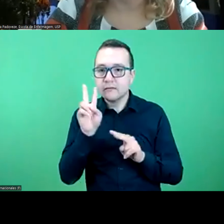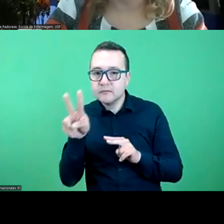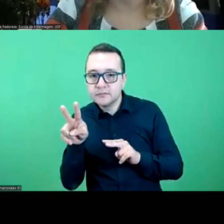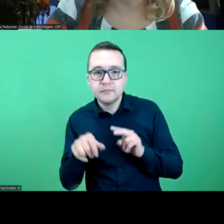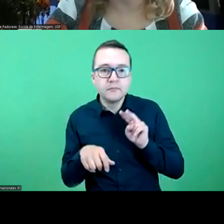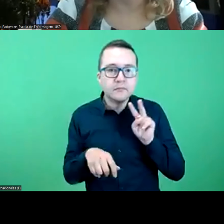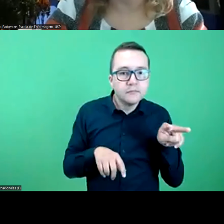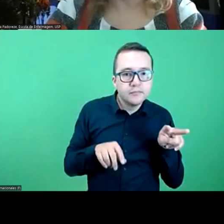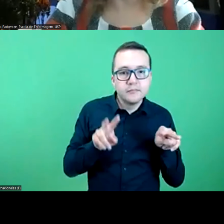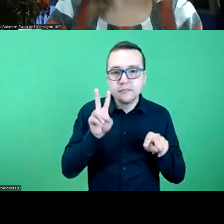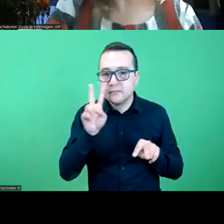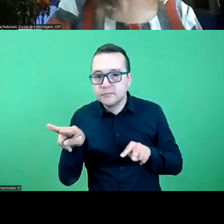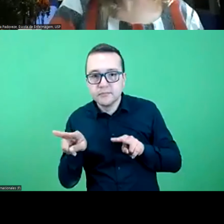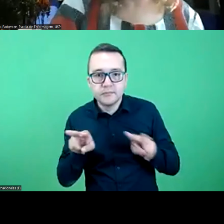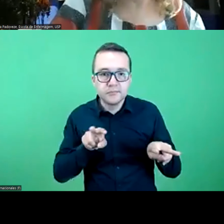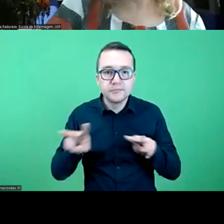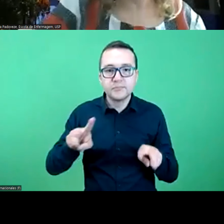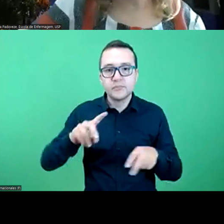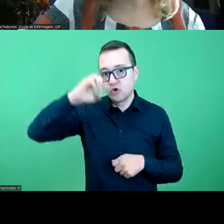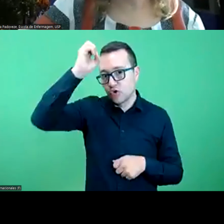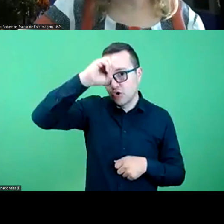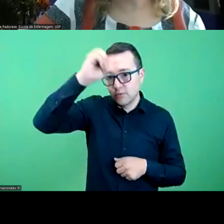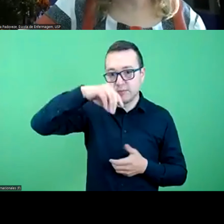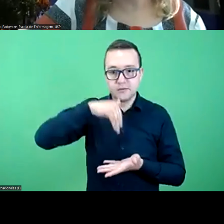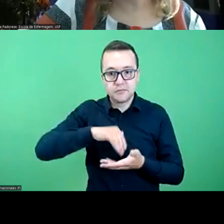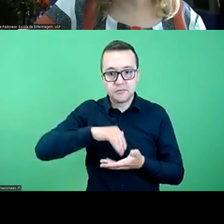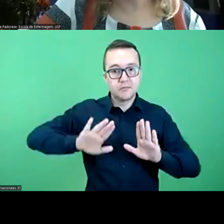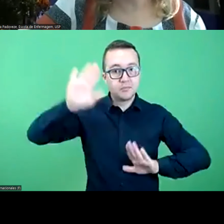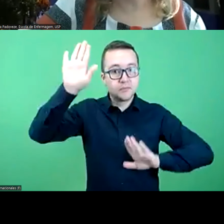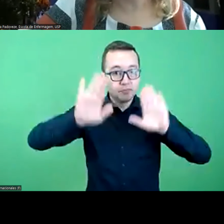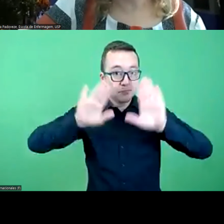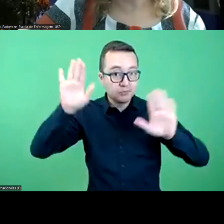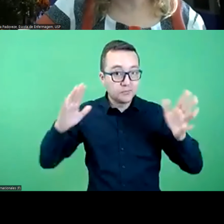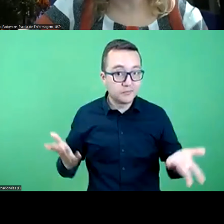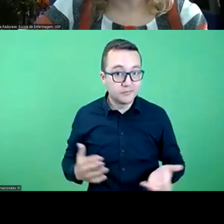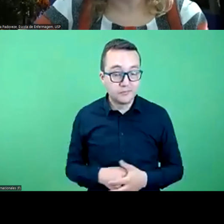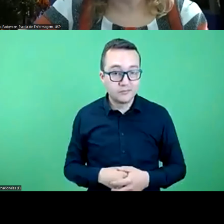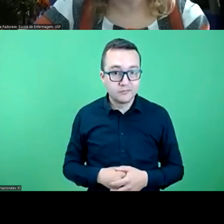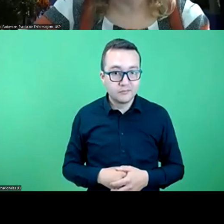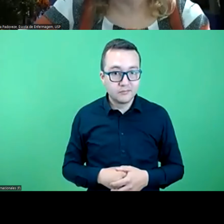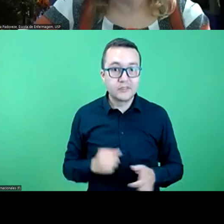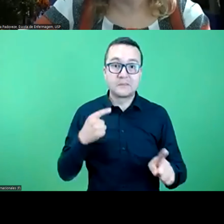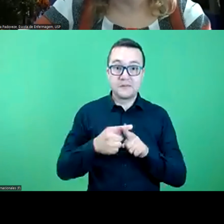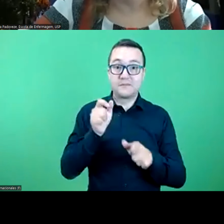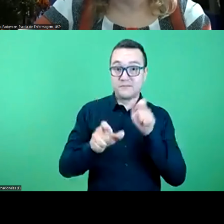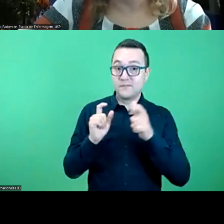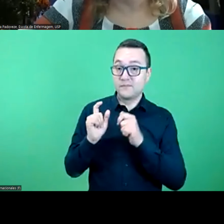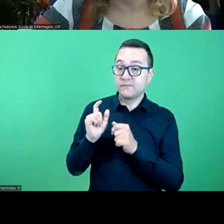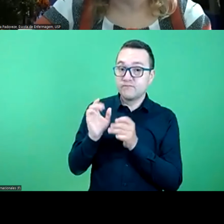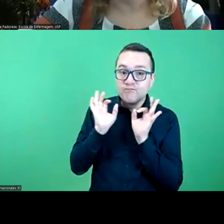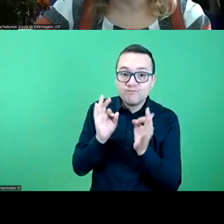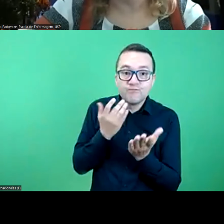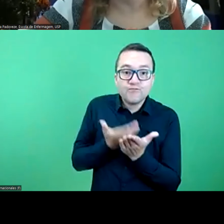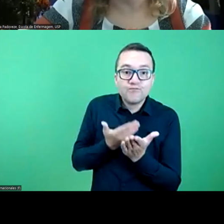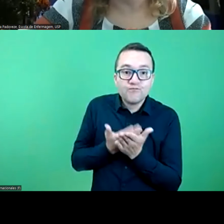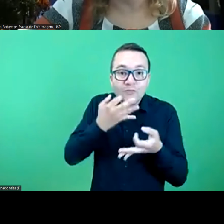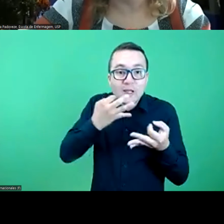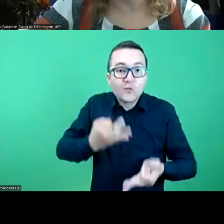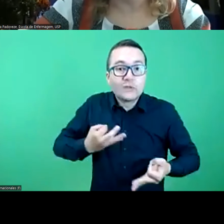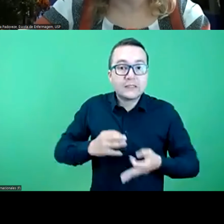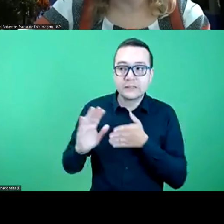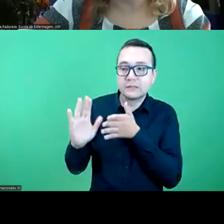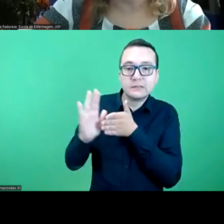distintas opiniones e incluso combinadas con distintos testimonios, ¿no? Vividos, en algunos